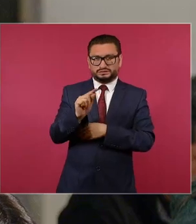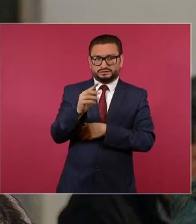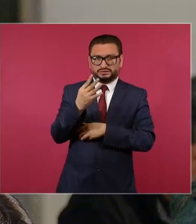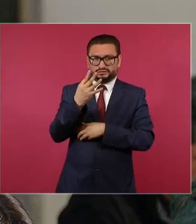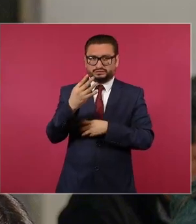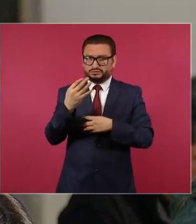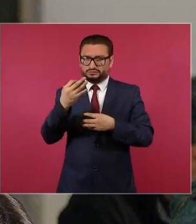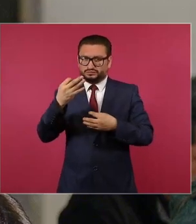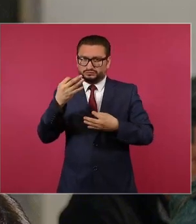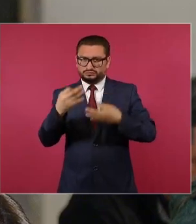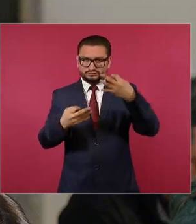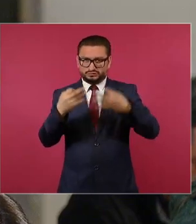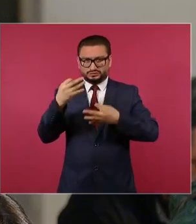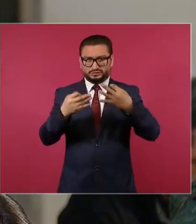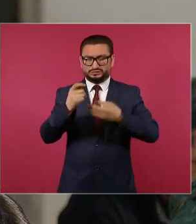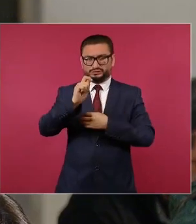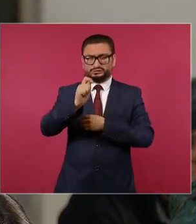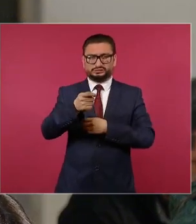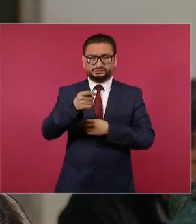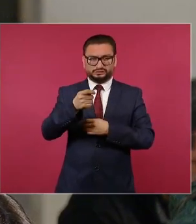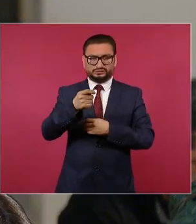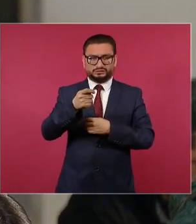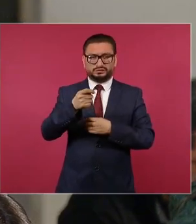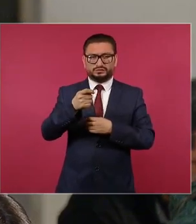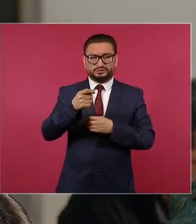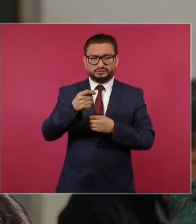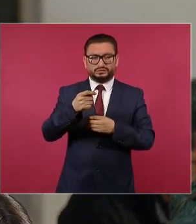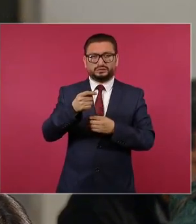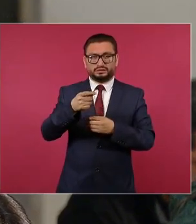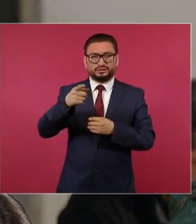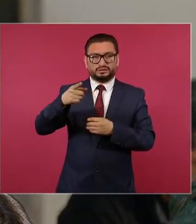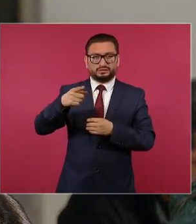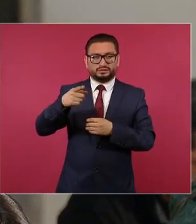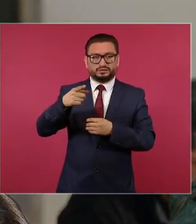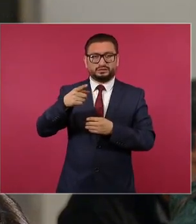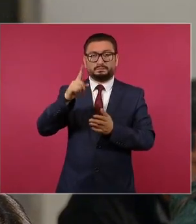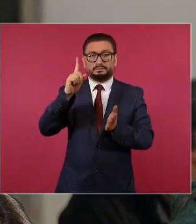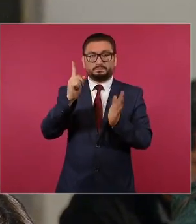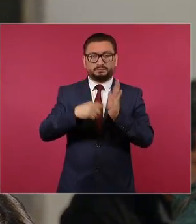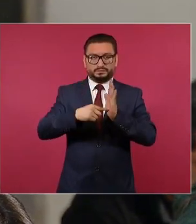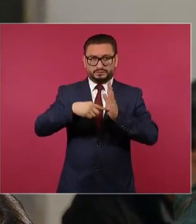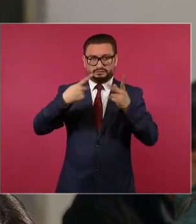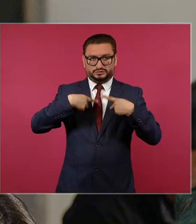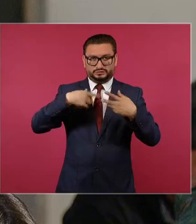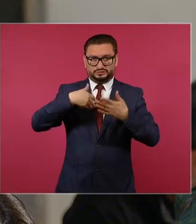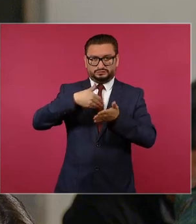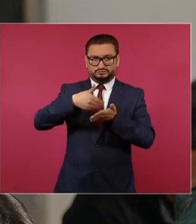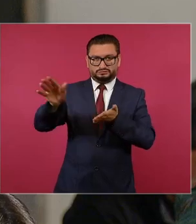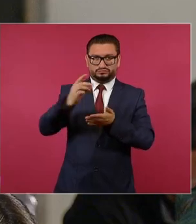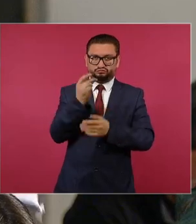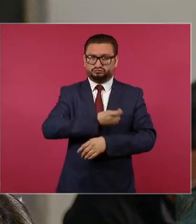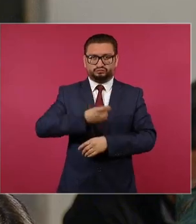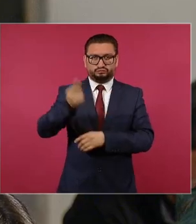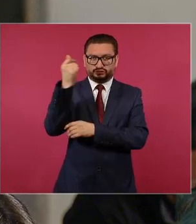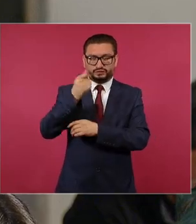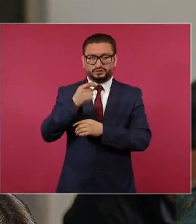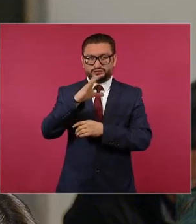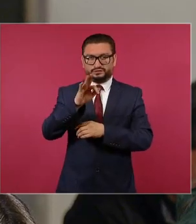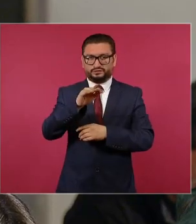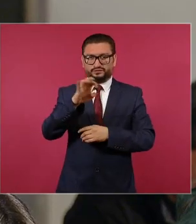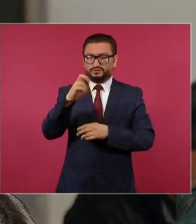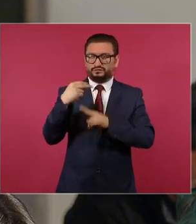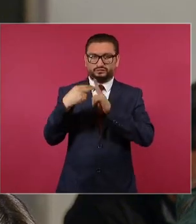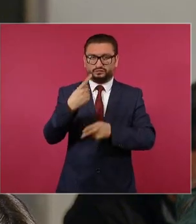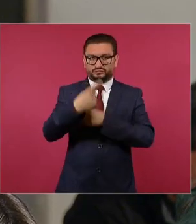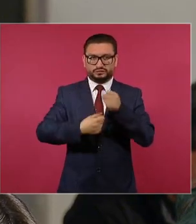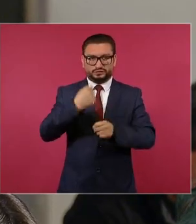juicios, estoy hablando de 1,000 despidos de 1,000 despidos que ha tenido Comisión Federal de Electricidad en el último